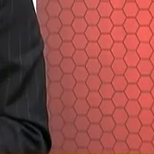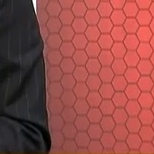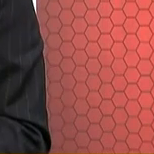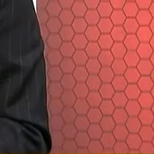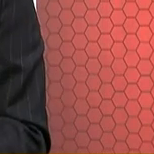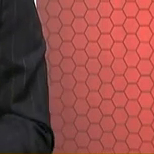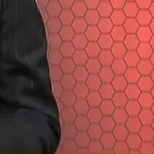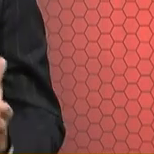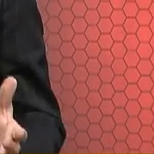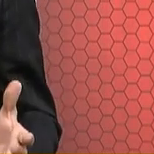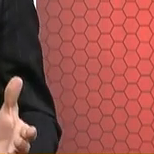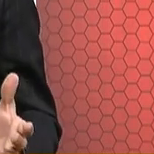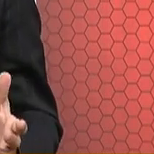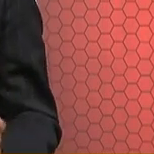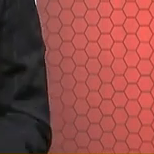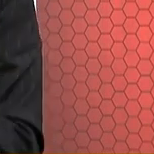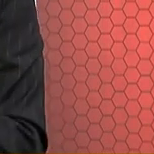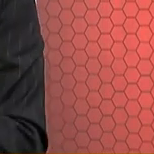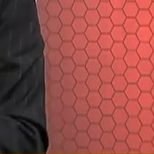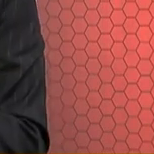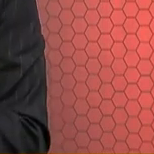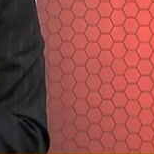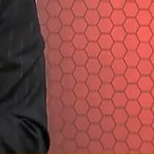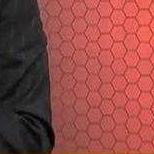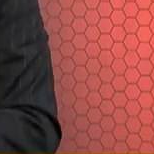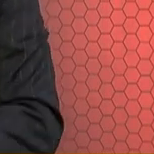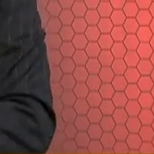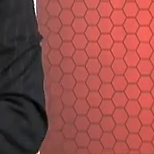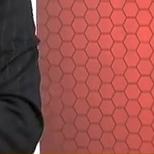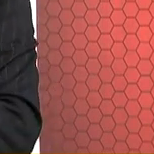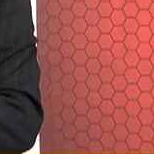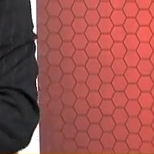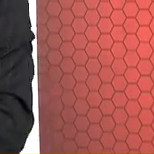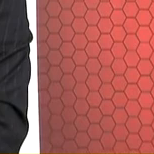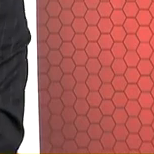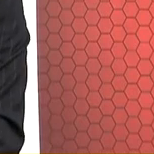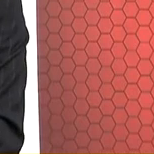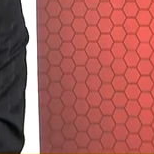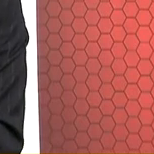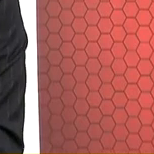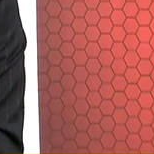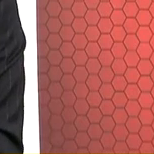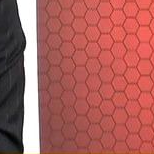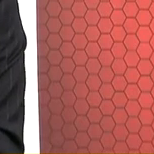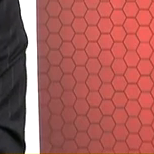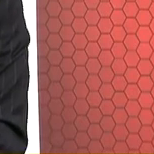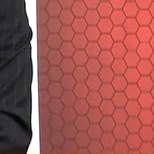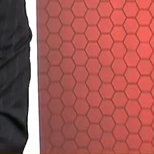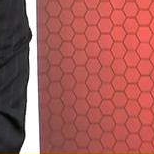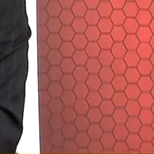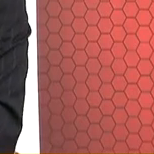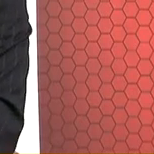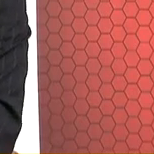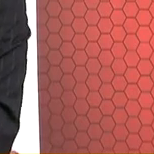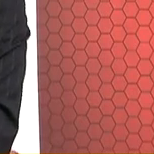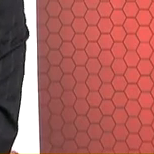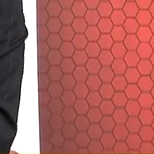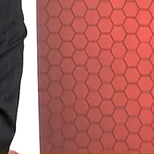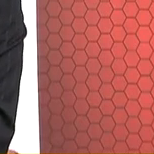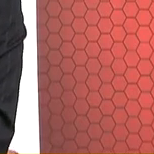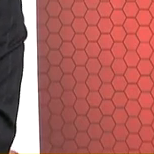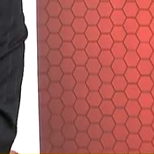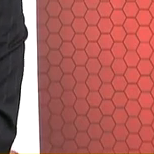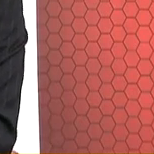nos acompaña, y quien inaugura precisamente esta sección en el estudio, la doctora Yolia Tortolero Cervantes. Ella es directora del